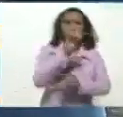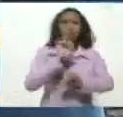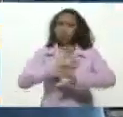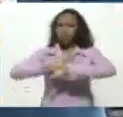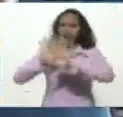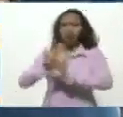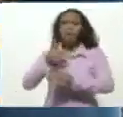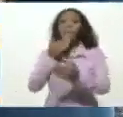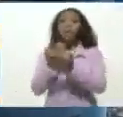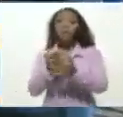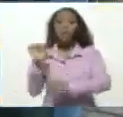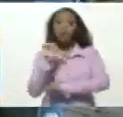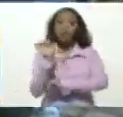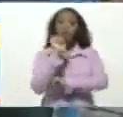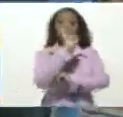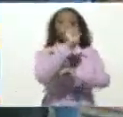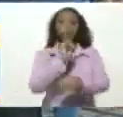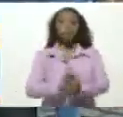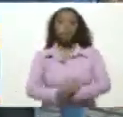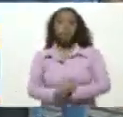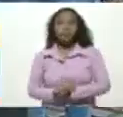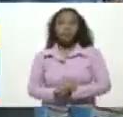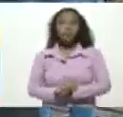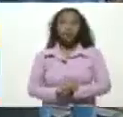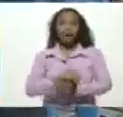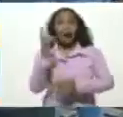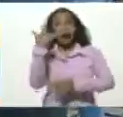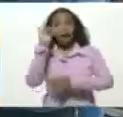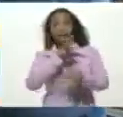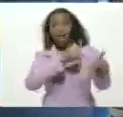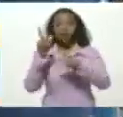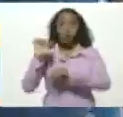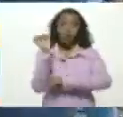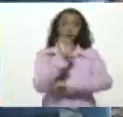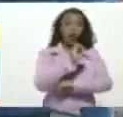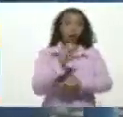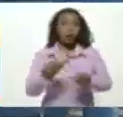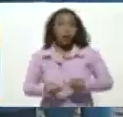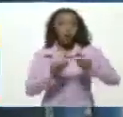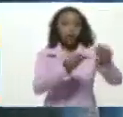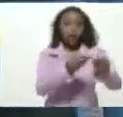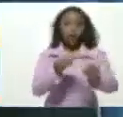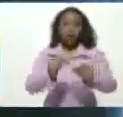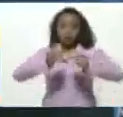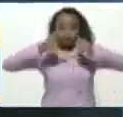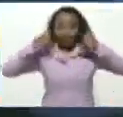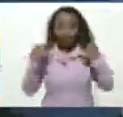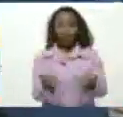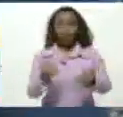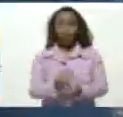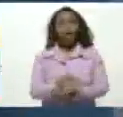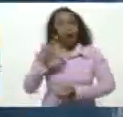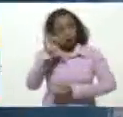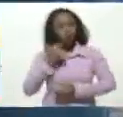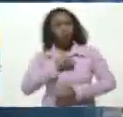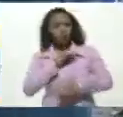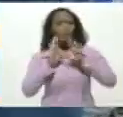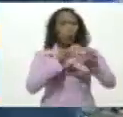estás pidiendo los GICES. Los GICES. Tienes los GICES, listo pues. Gracias. Vamos a hacer la ruta de inmediato. Gracias, mi hijo. Cuenta con eso,